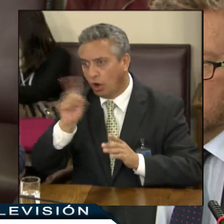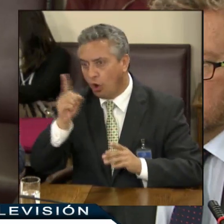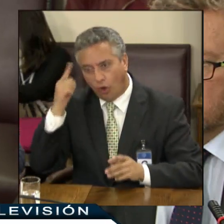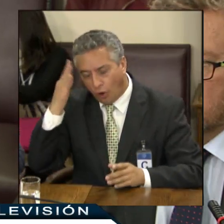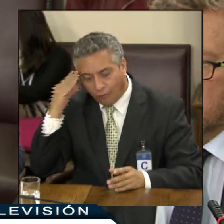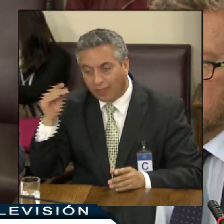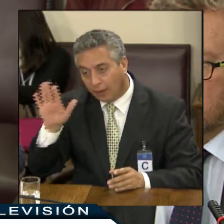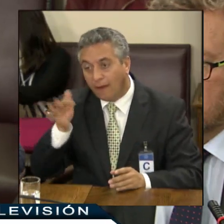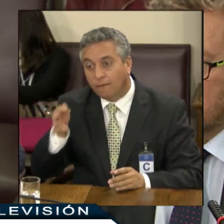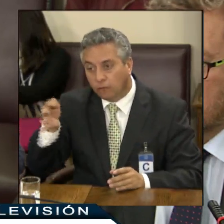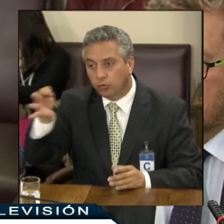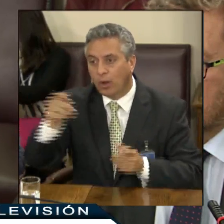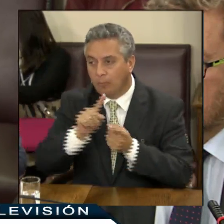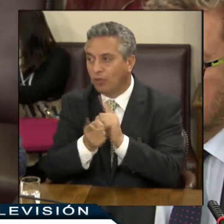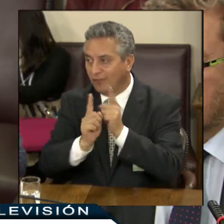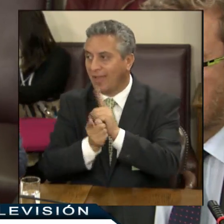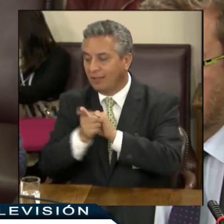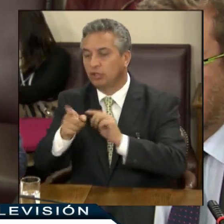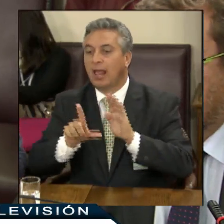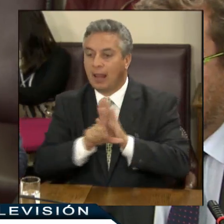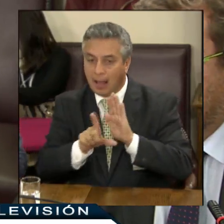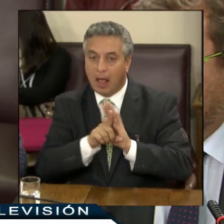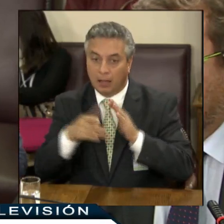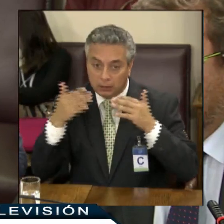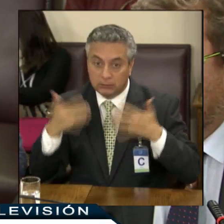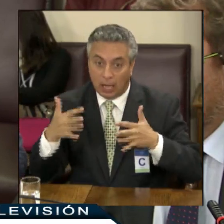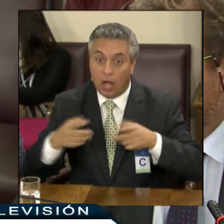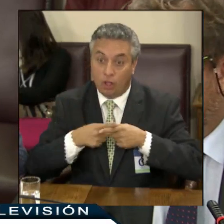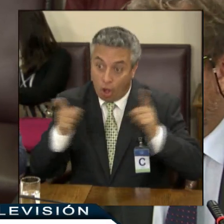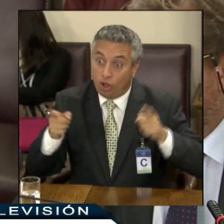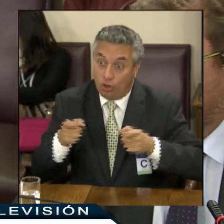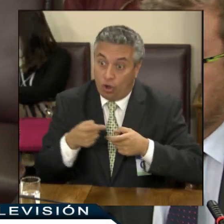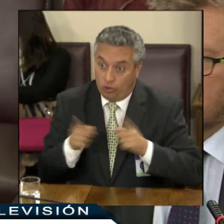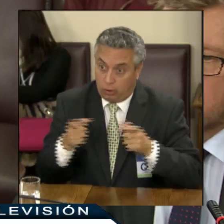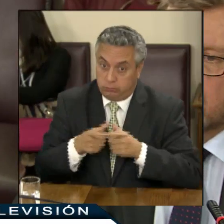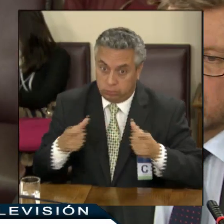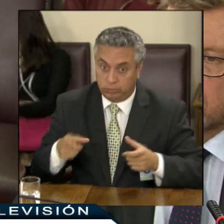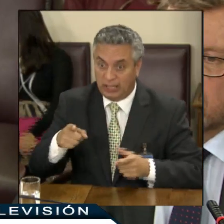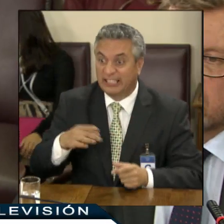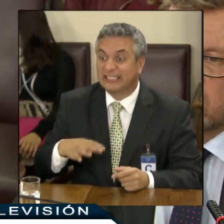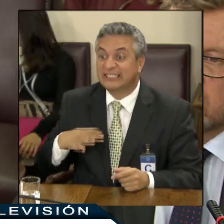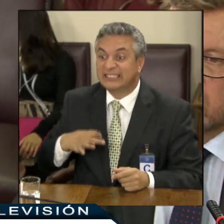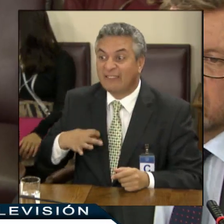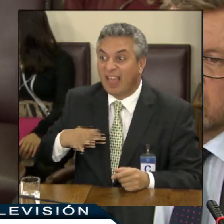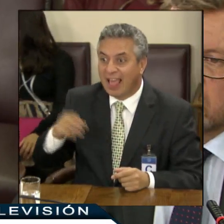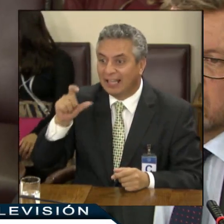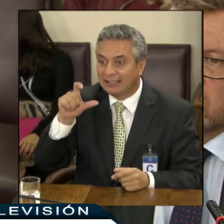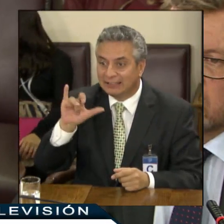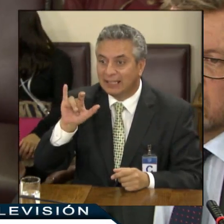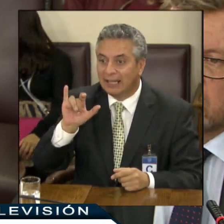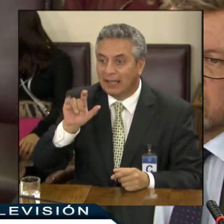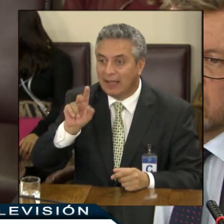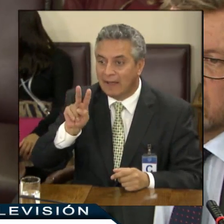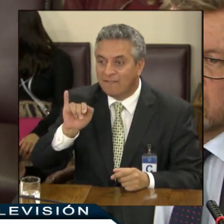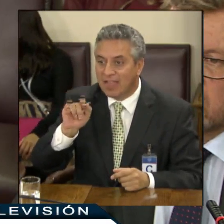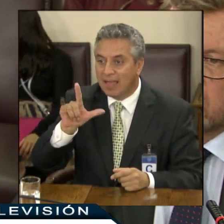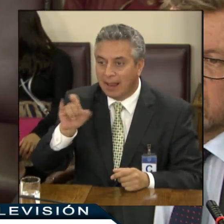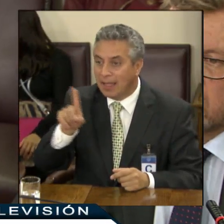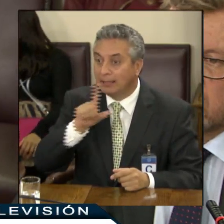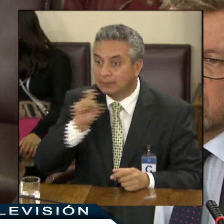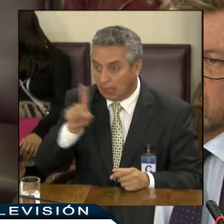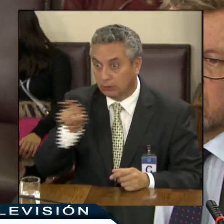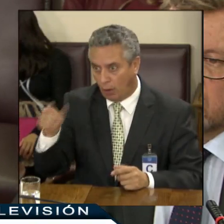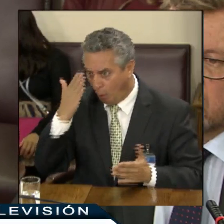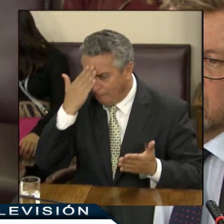futuras modificaciones legales ya estra envergadura eh los civilistas se preocupan bastante cuando se habla de reforma del código civil